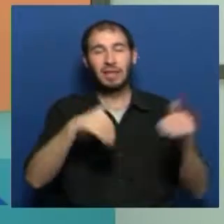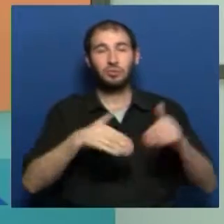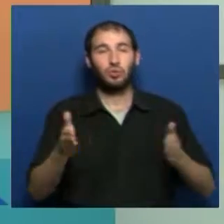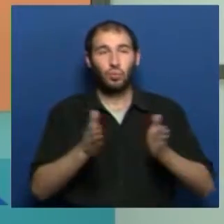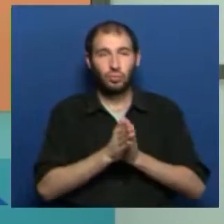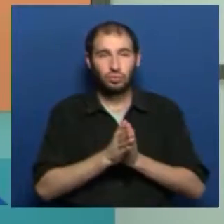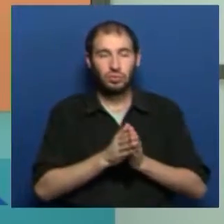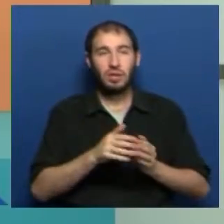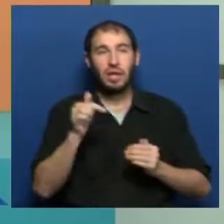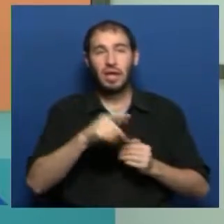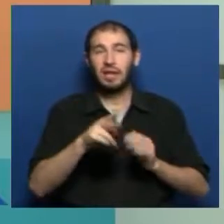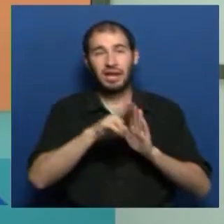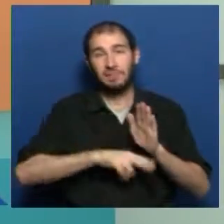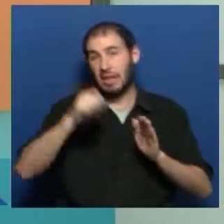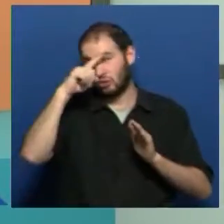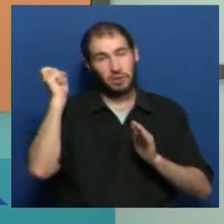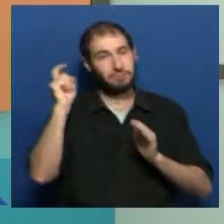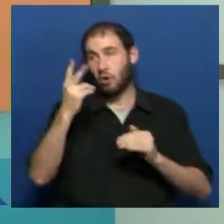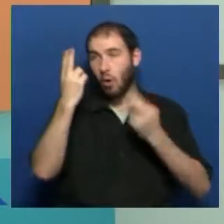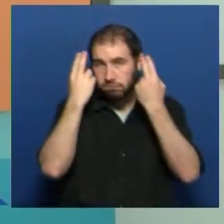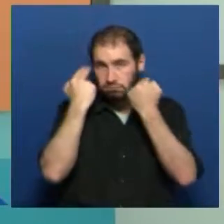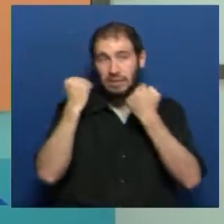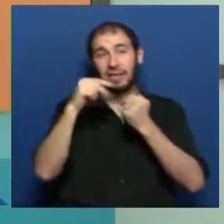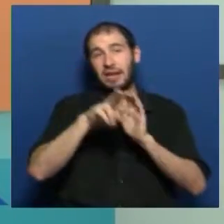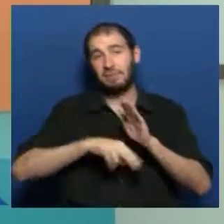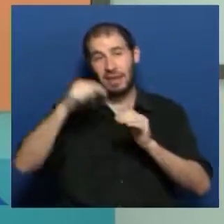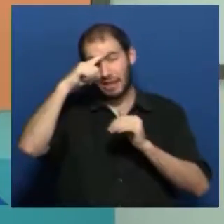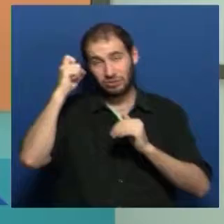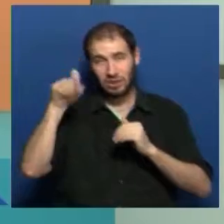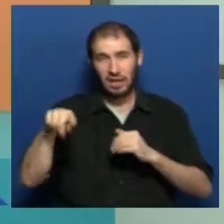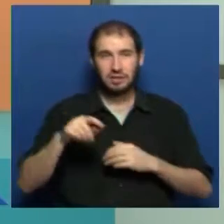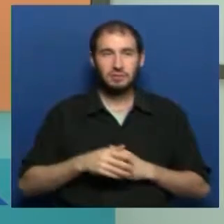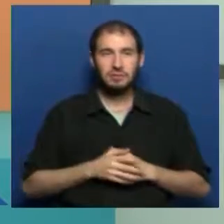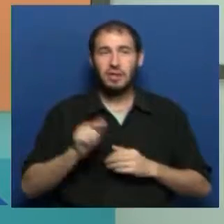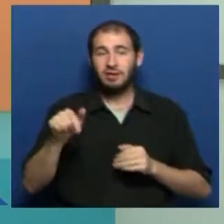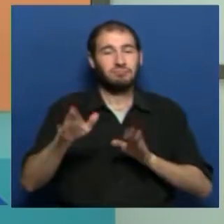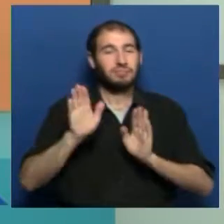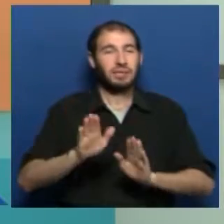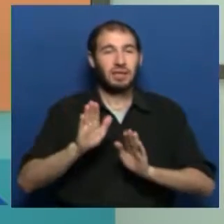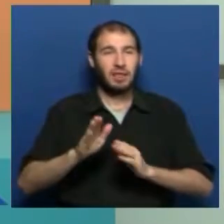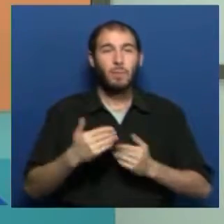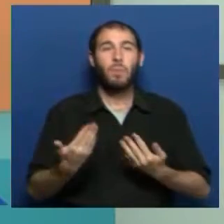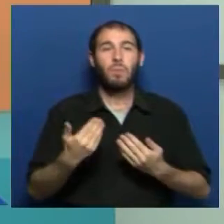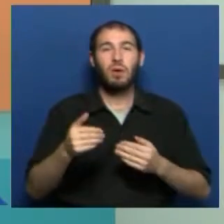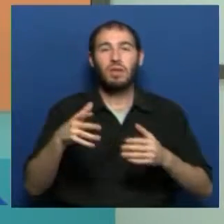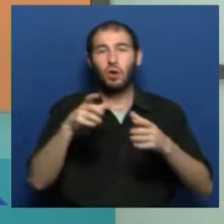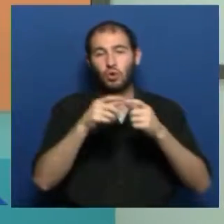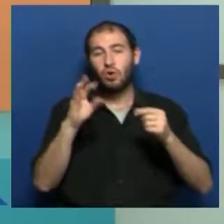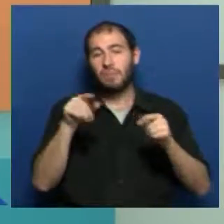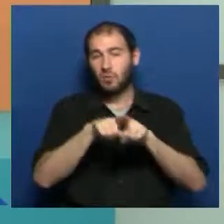simultáneas, de someterse al régimen nacional. Y el régimen nacional todavía mantiene la posibilidad de las